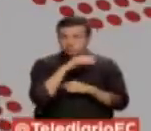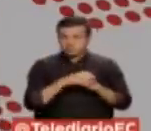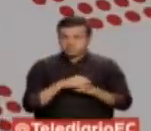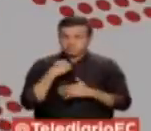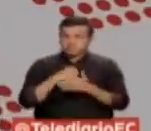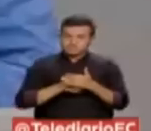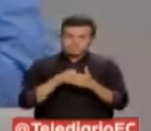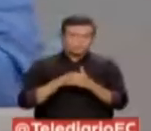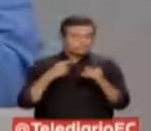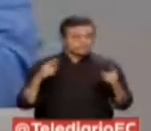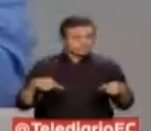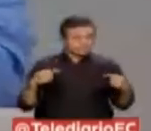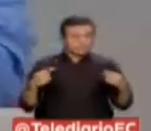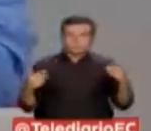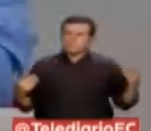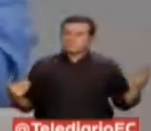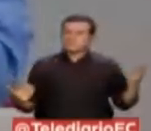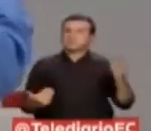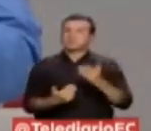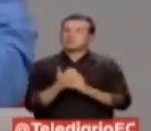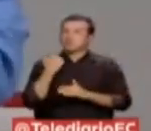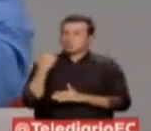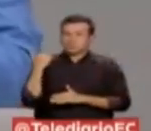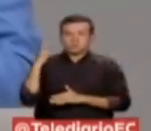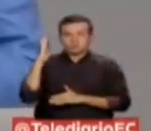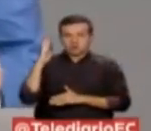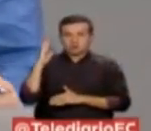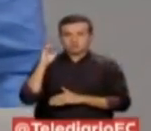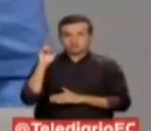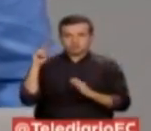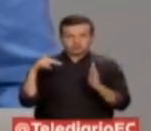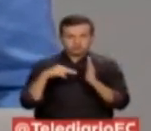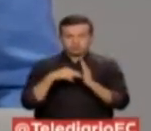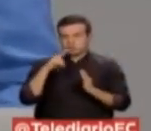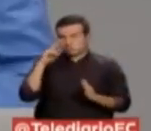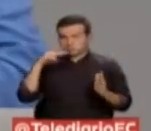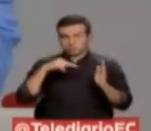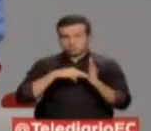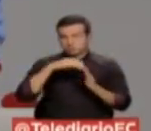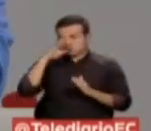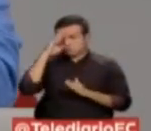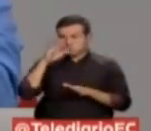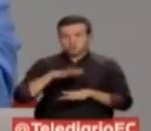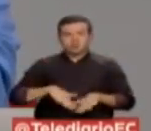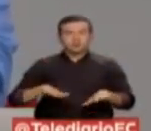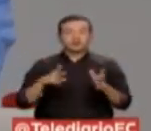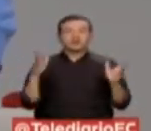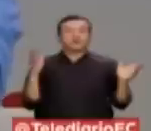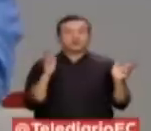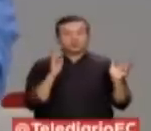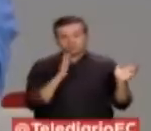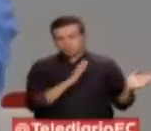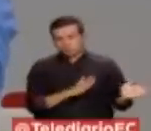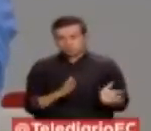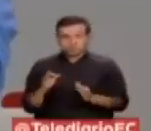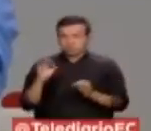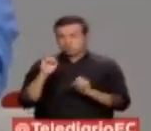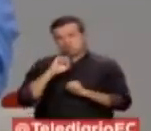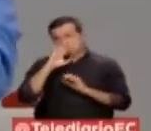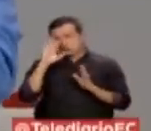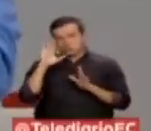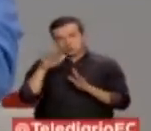preguntar esta esta esta nueva este incremento de casi 2000 efectivos En dónde se distribuirá no le pido que nos dé